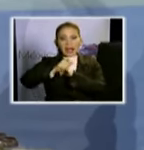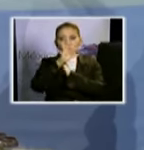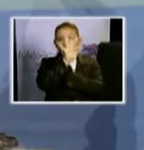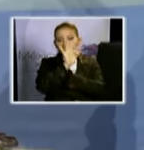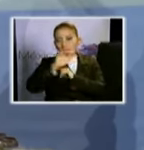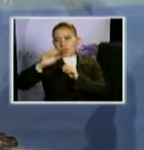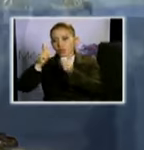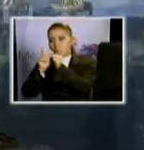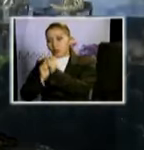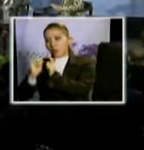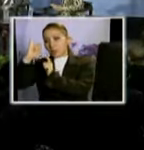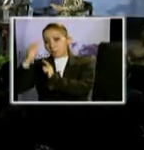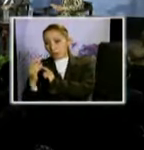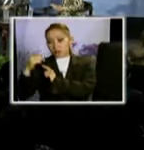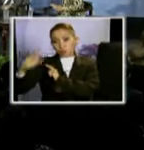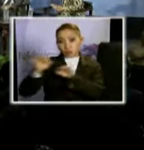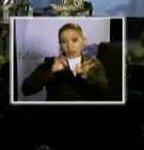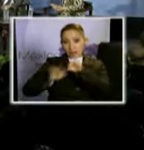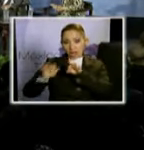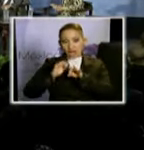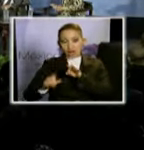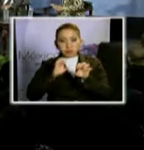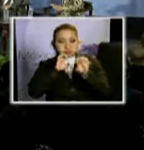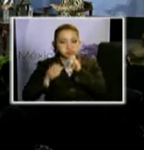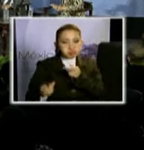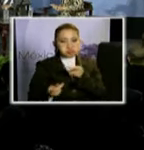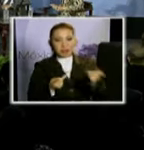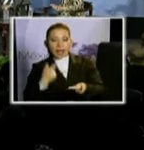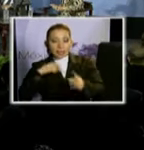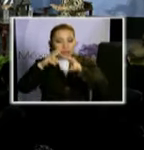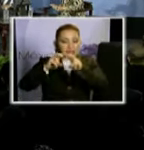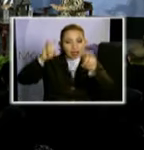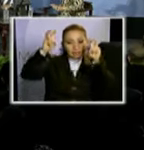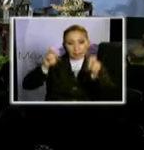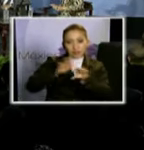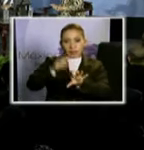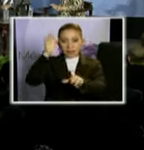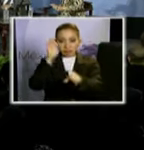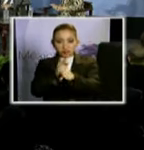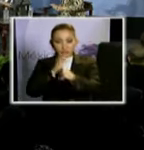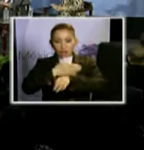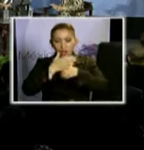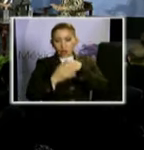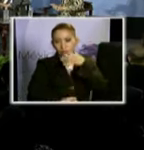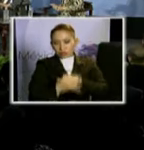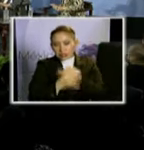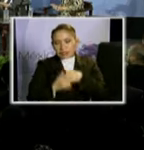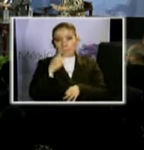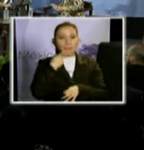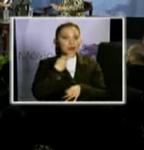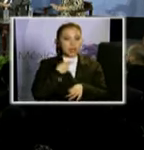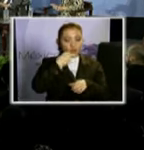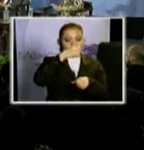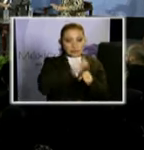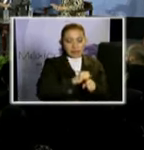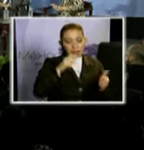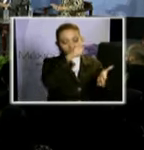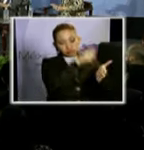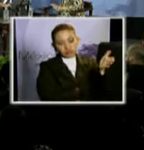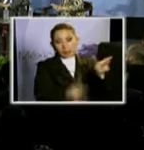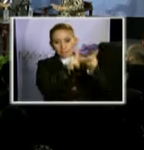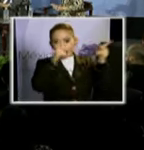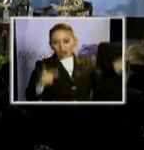40 y Grupo Imagen. Su labor periodística se ha orientado al análisis de temas sobre seguridad, justicia y política. Semanalmente publica una